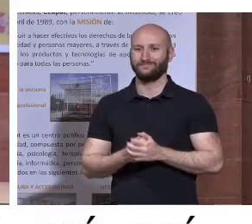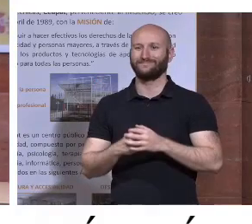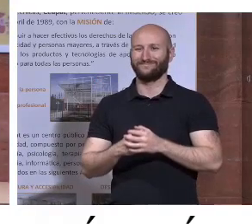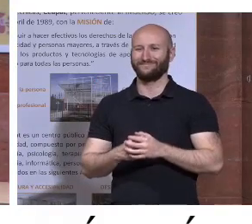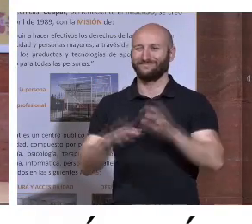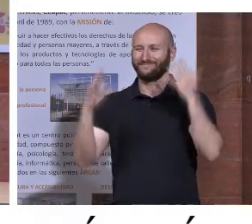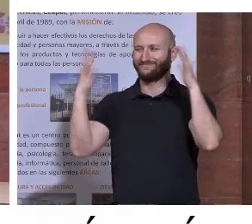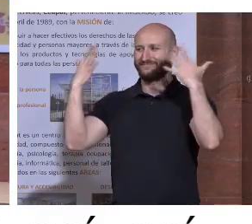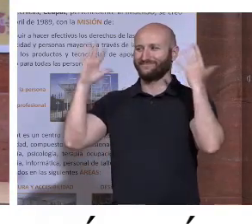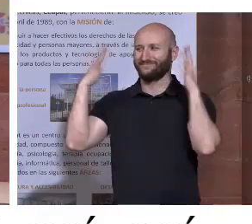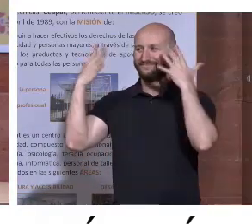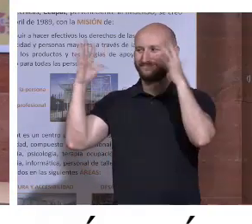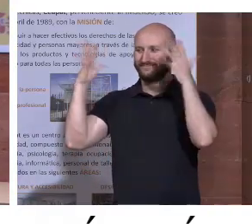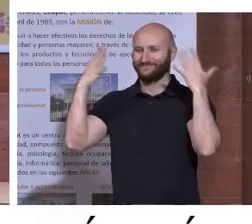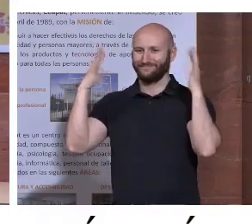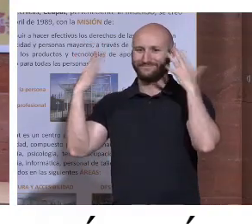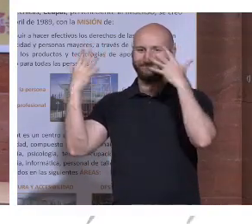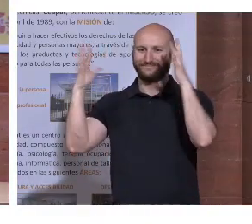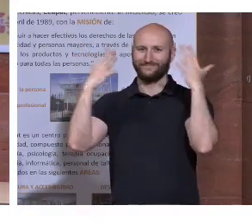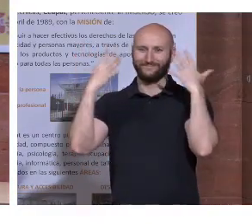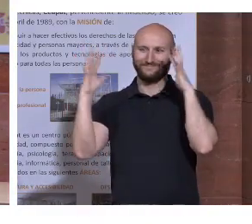Ay, ay. Y ahí está la mariposa.